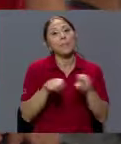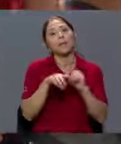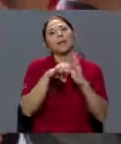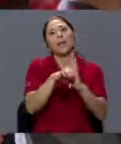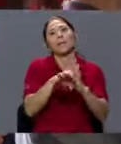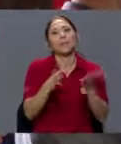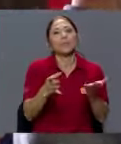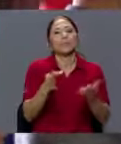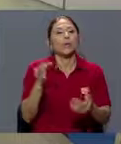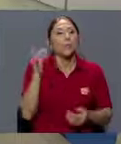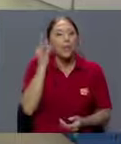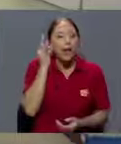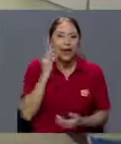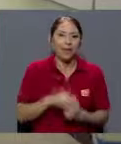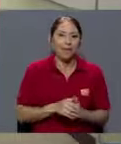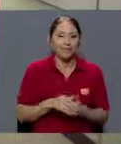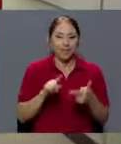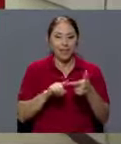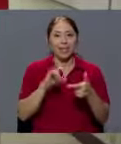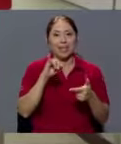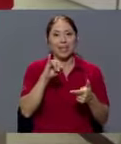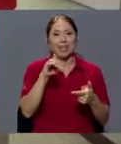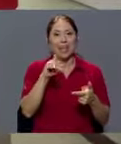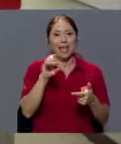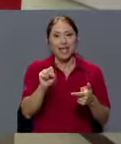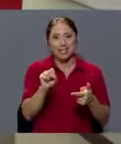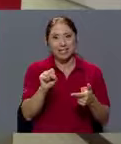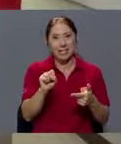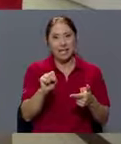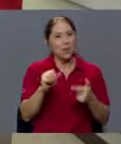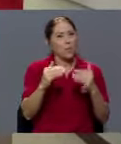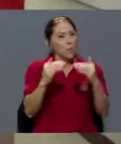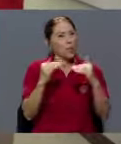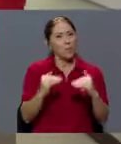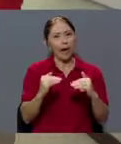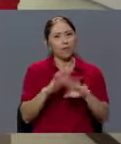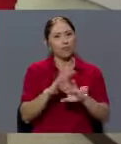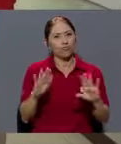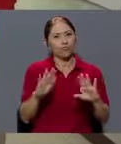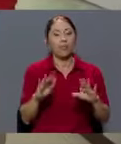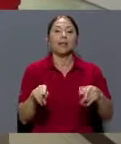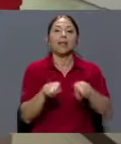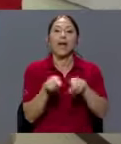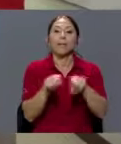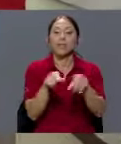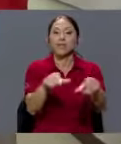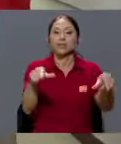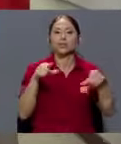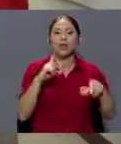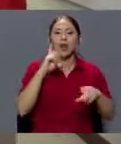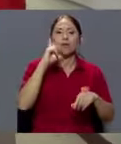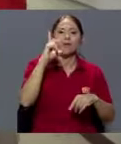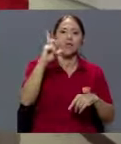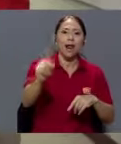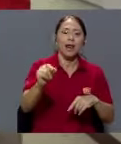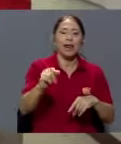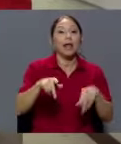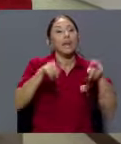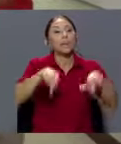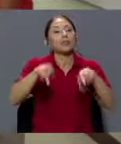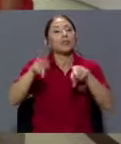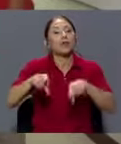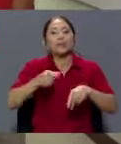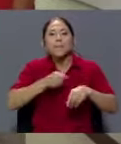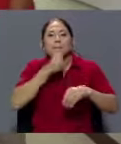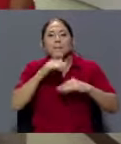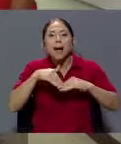condición de ser mujer, el IDS muy bajo o bajo, la zona rural, ¿verdad?, y las personas que tienen mayor